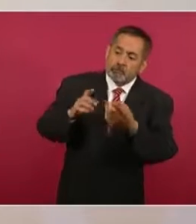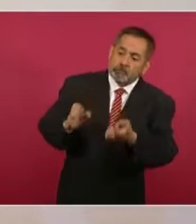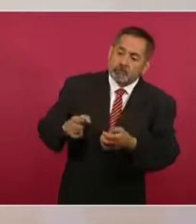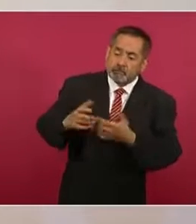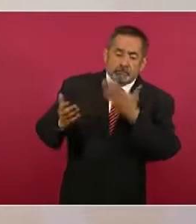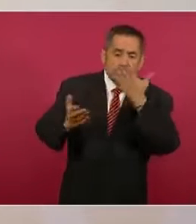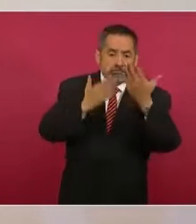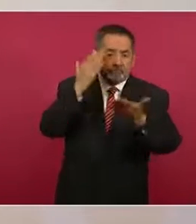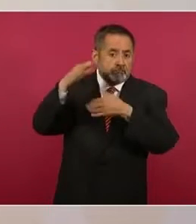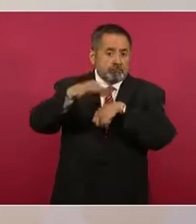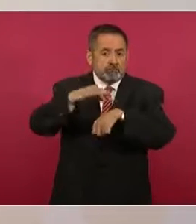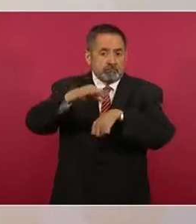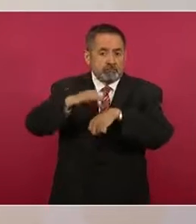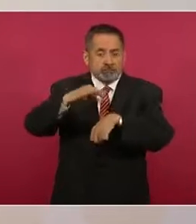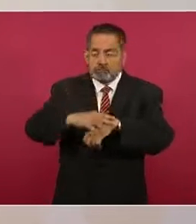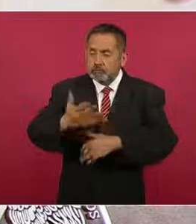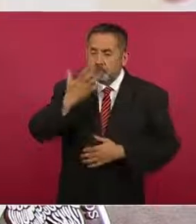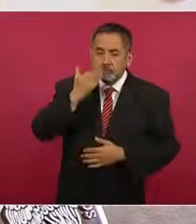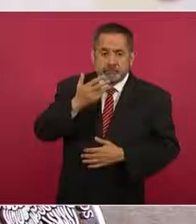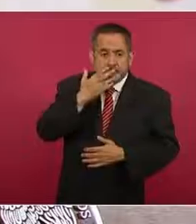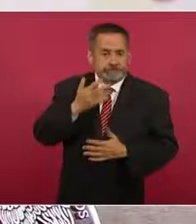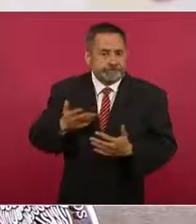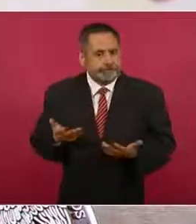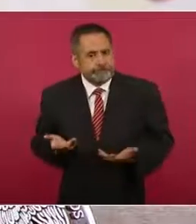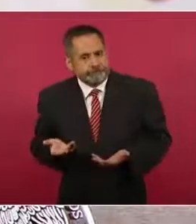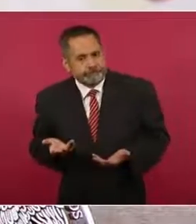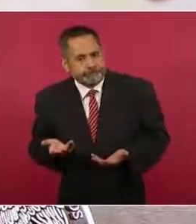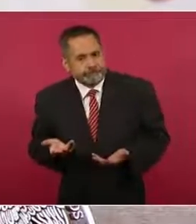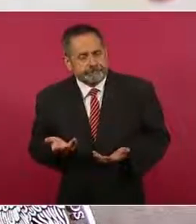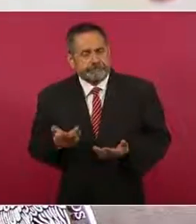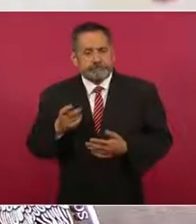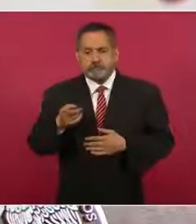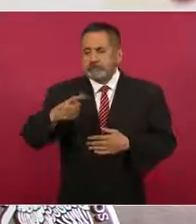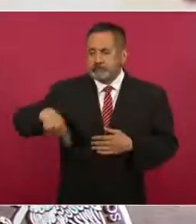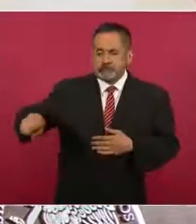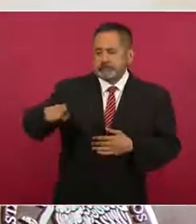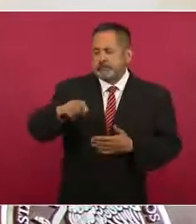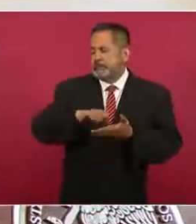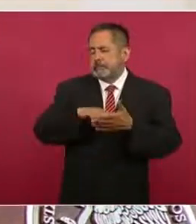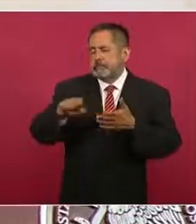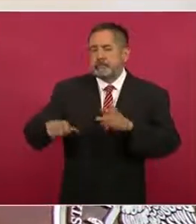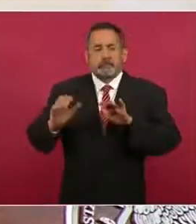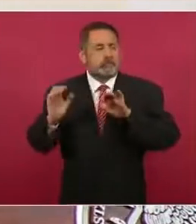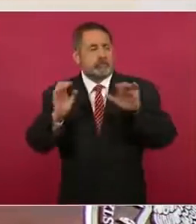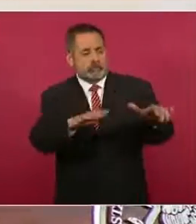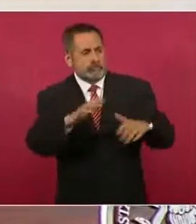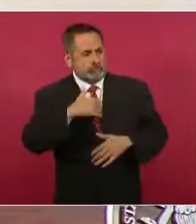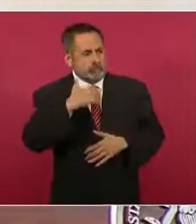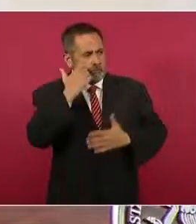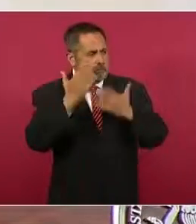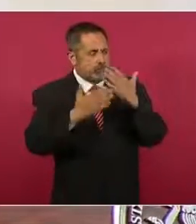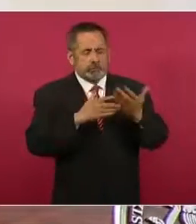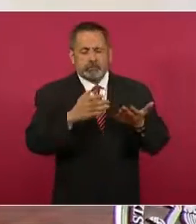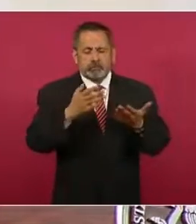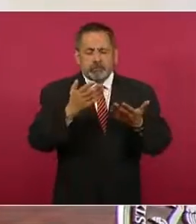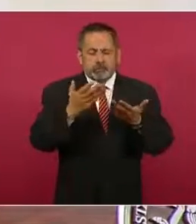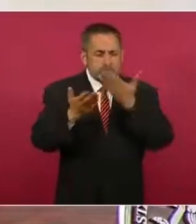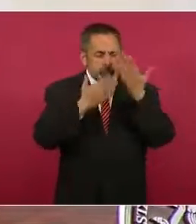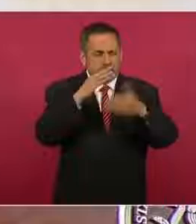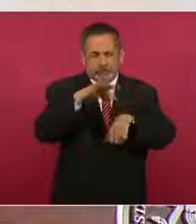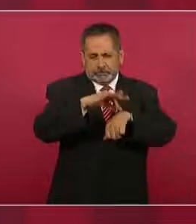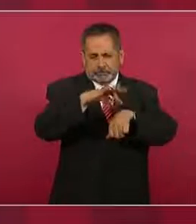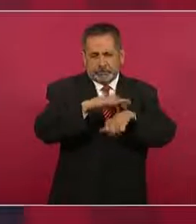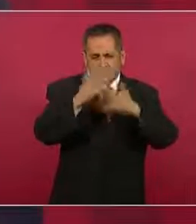médicos. Sí, se inscribían 1,000 para entrar a